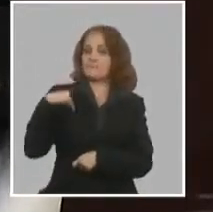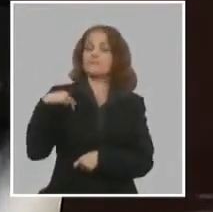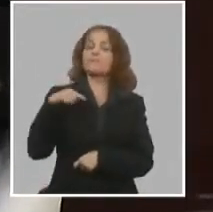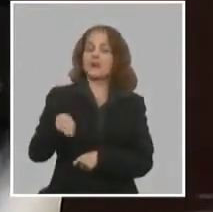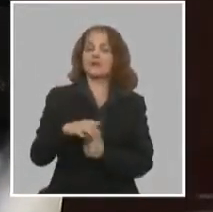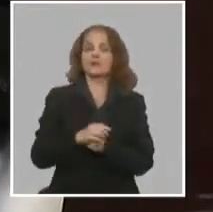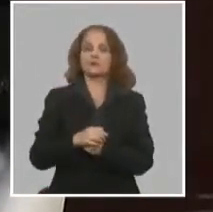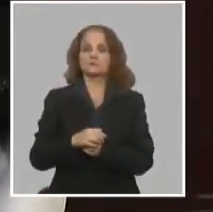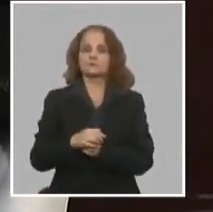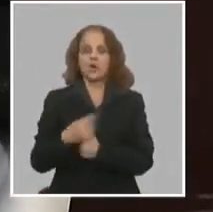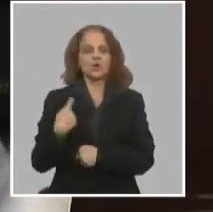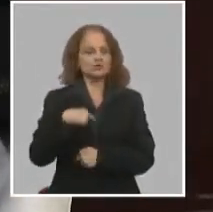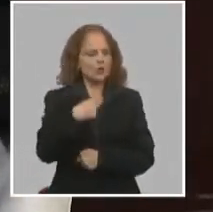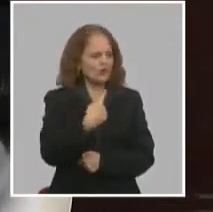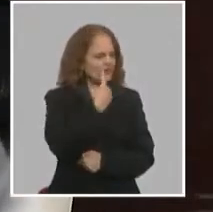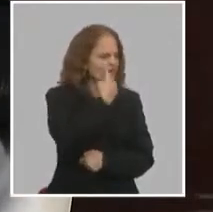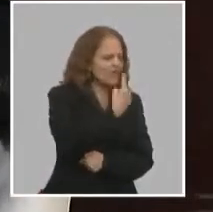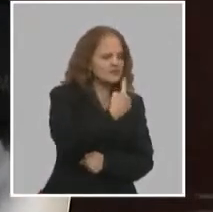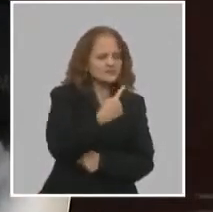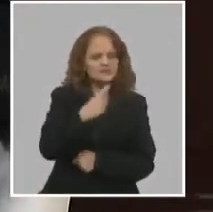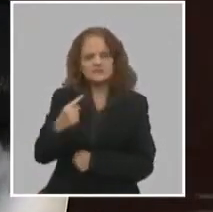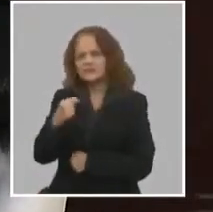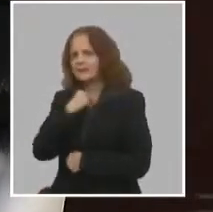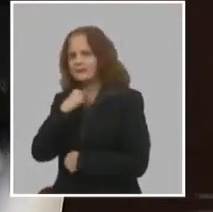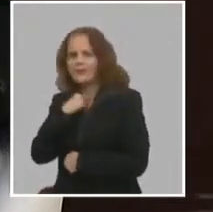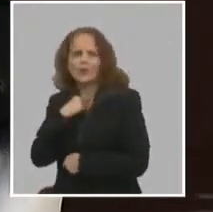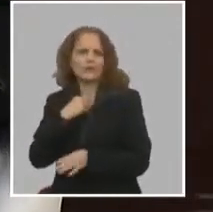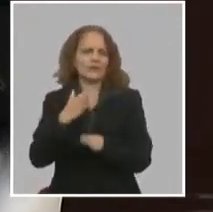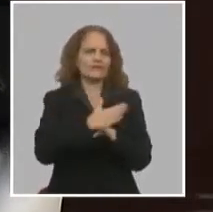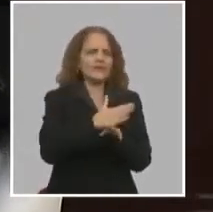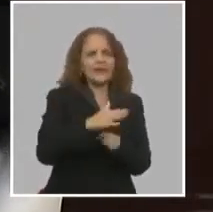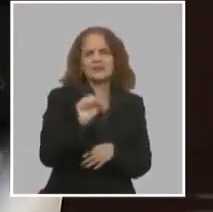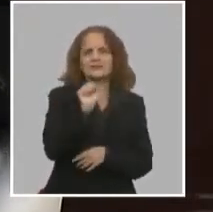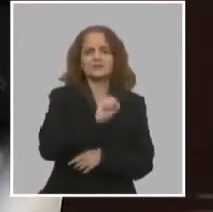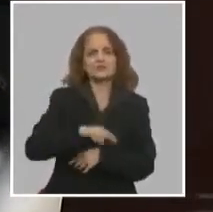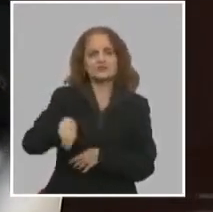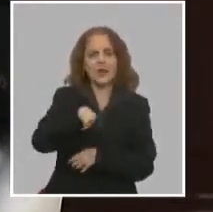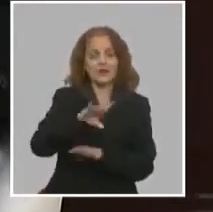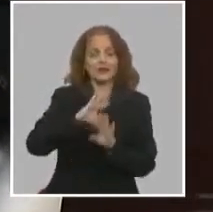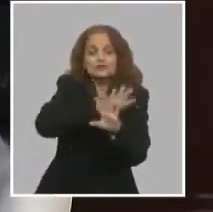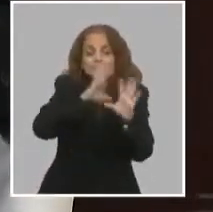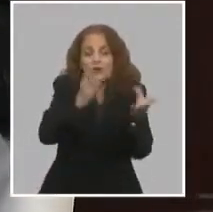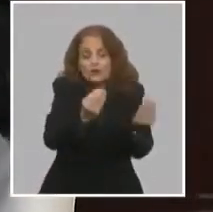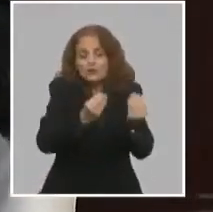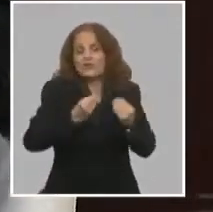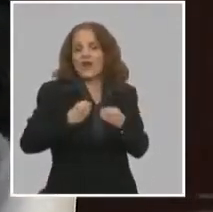diarias miserias morales y materiales, el combate con la sociedad y con la naturaleza,